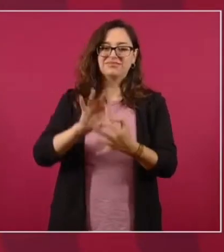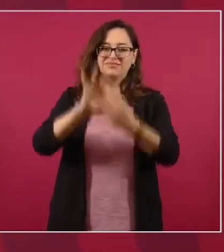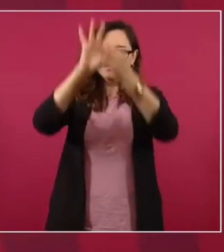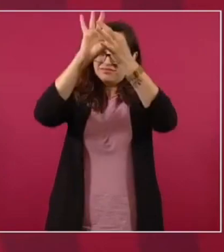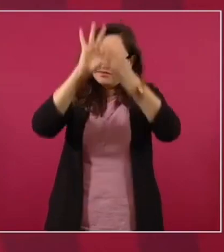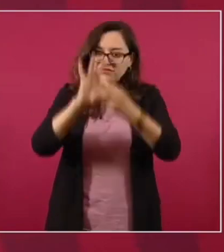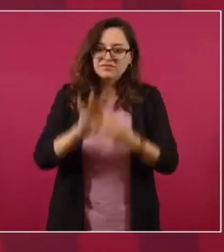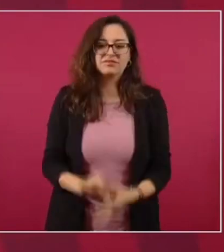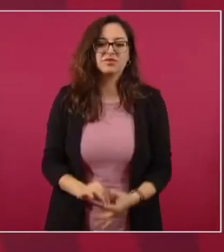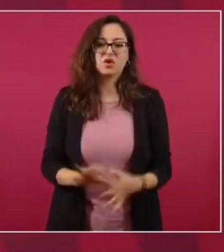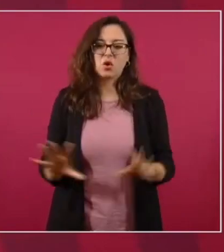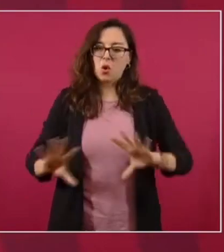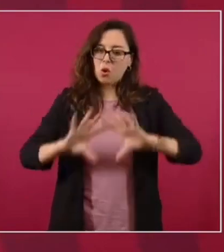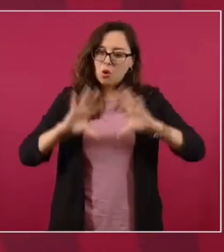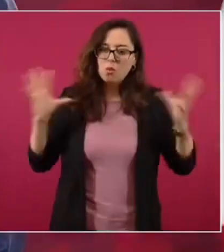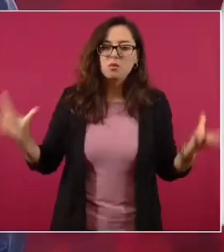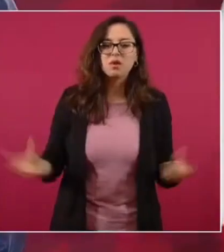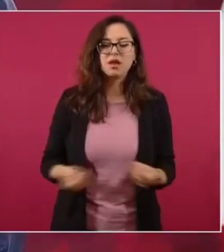integración de América,